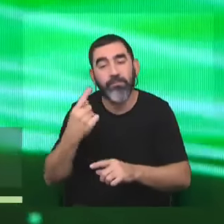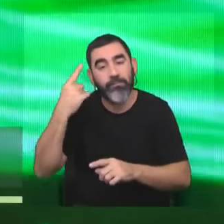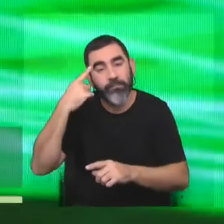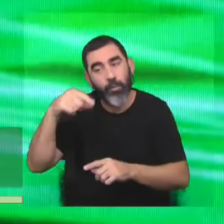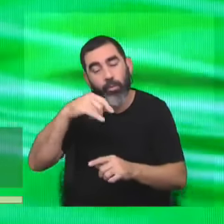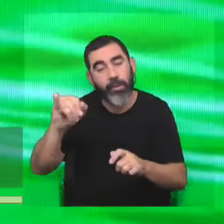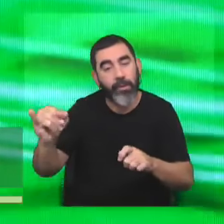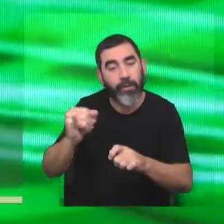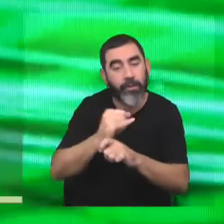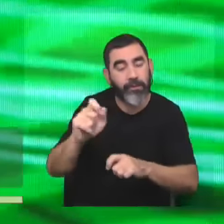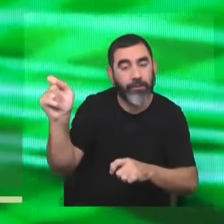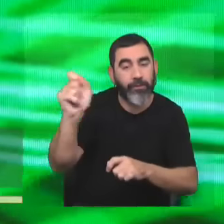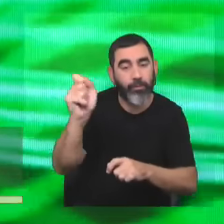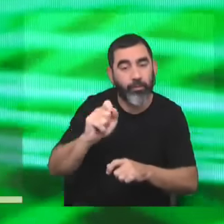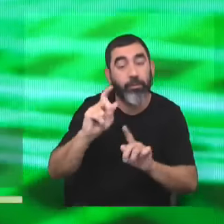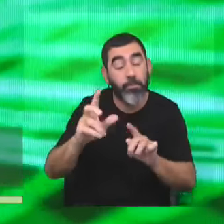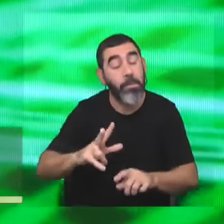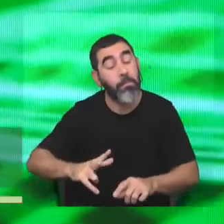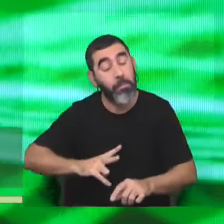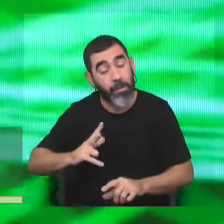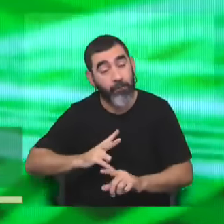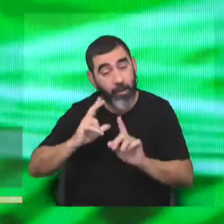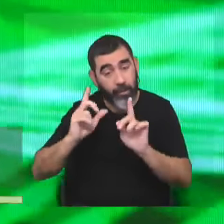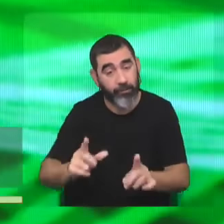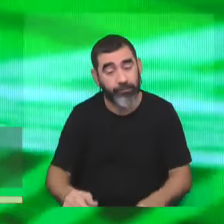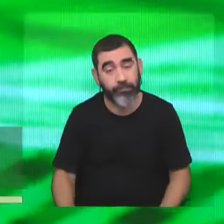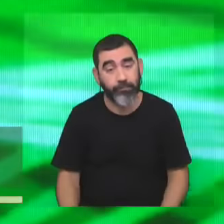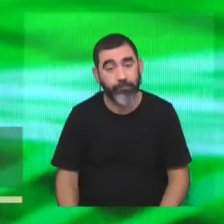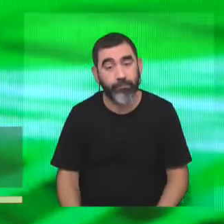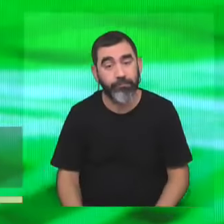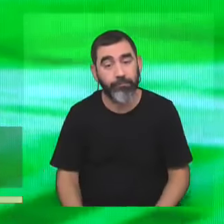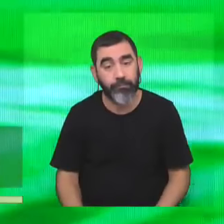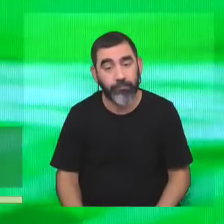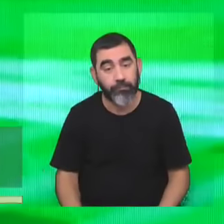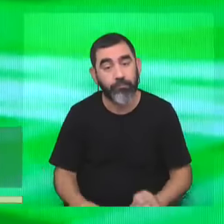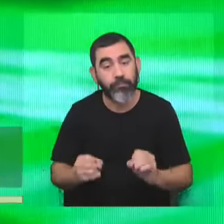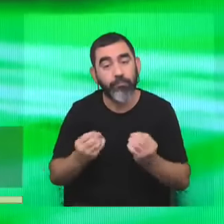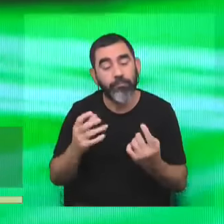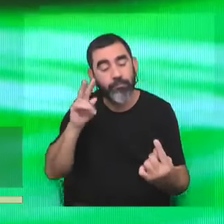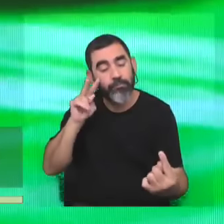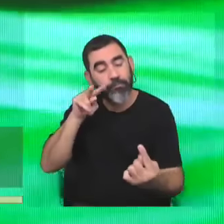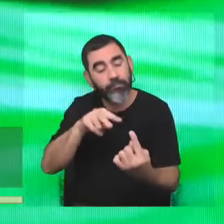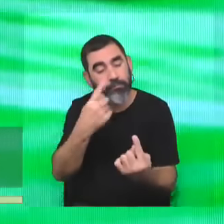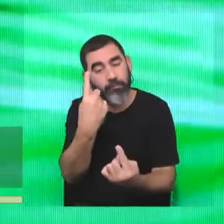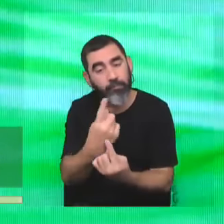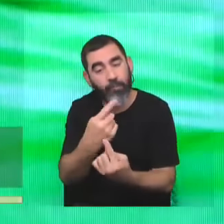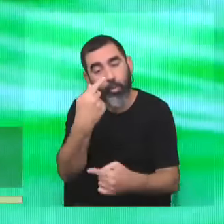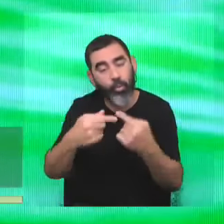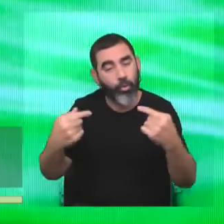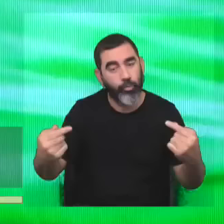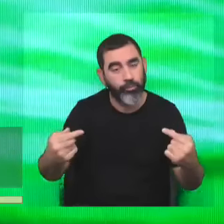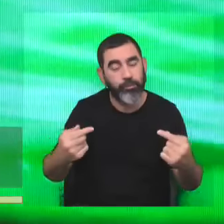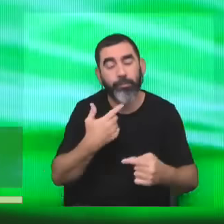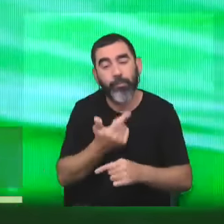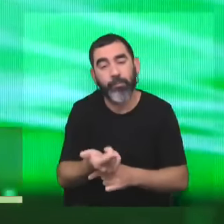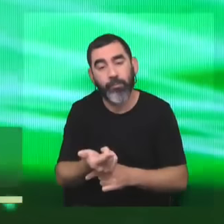resto de las instituciones públicas también privadas eh justamente porque pone en el centro de la escena otras dimensiones que tienen que